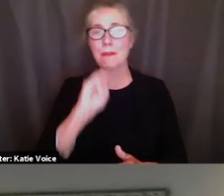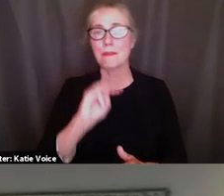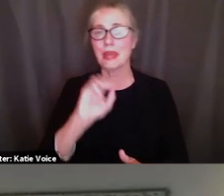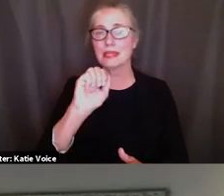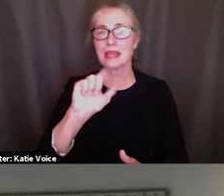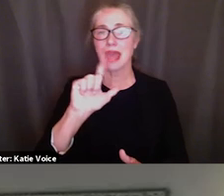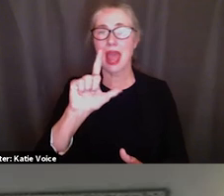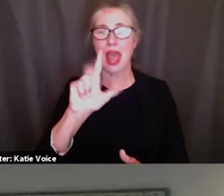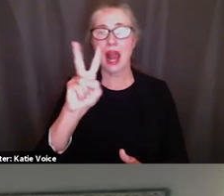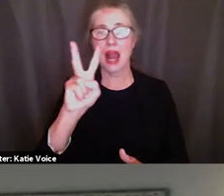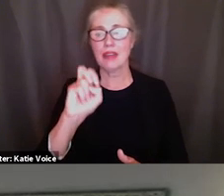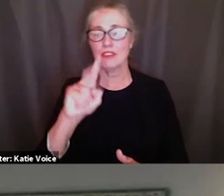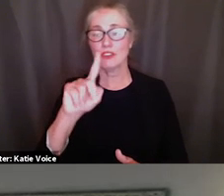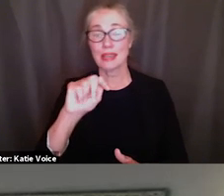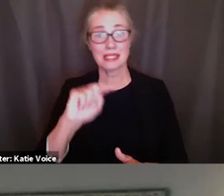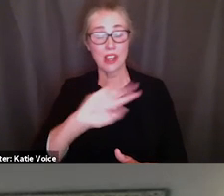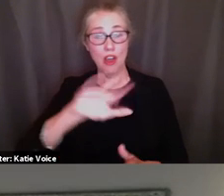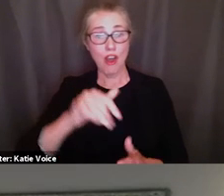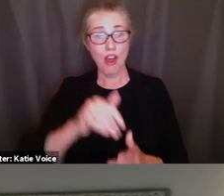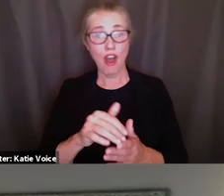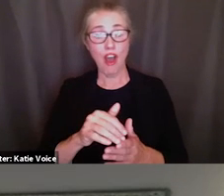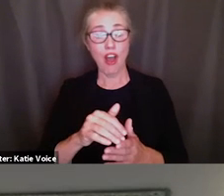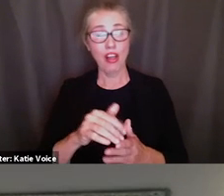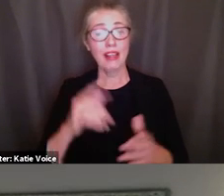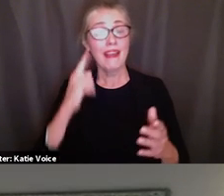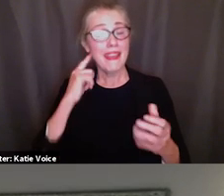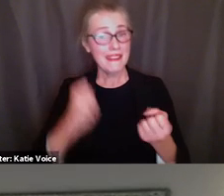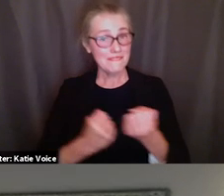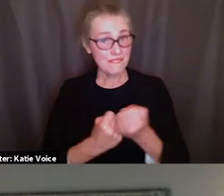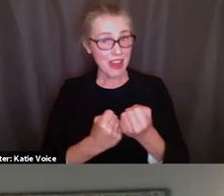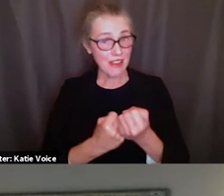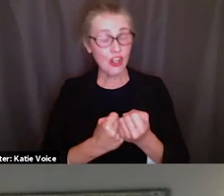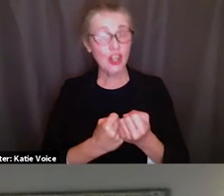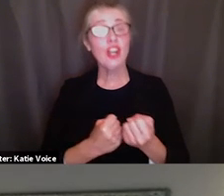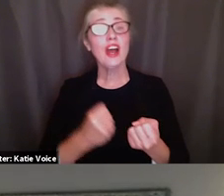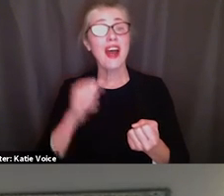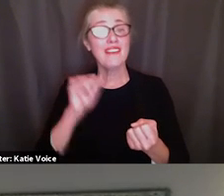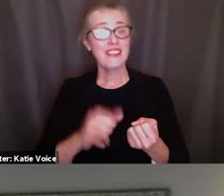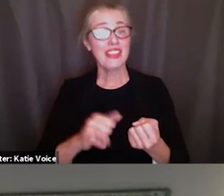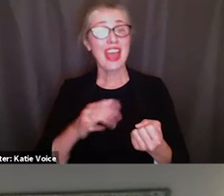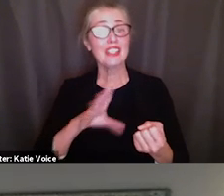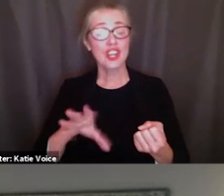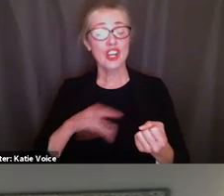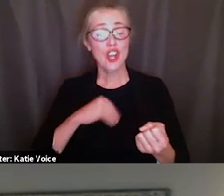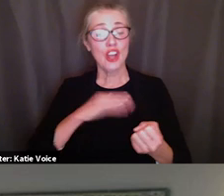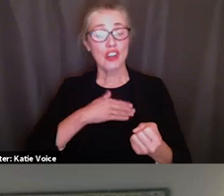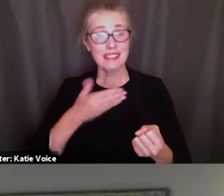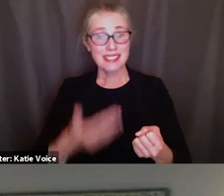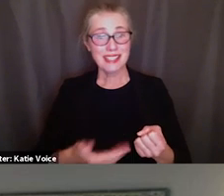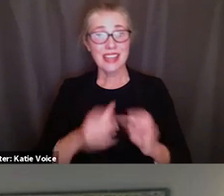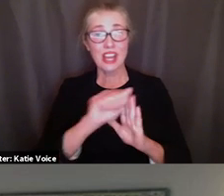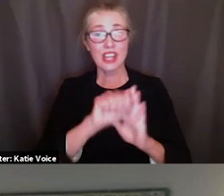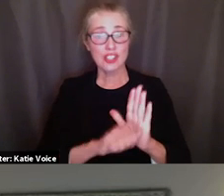Todo el mundo a favor del orden del día de consentimiento se apruebe como presentada. Por favor, levante su mano y diga yo.